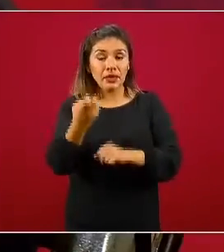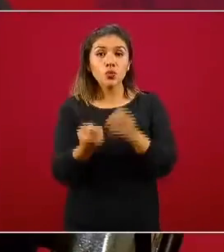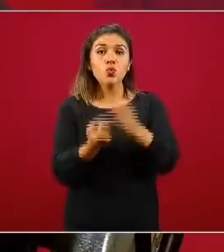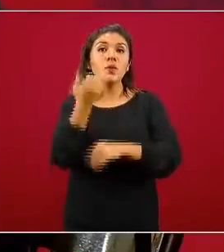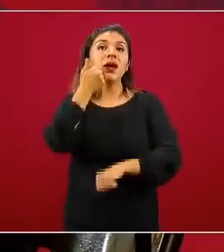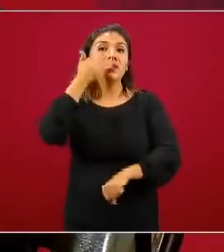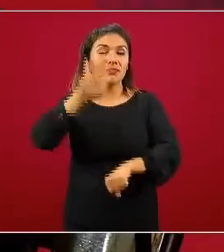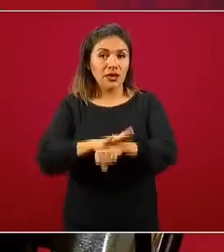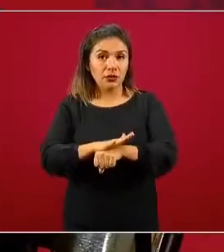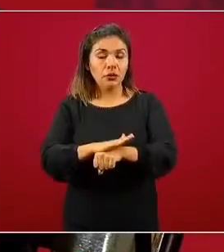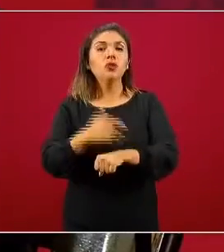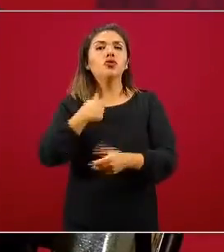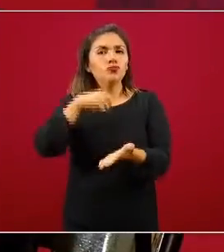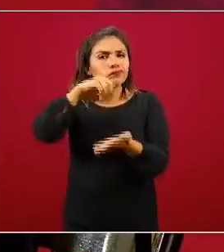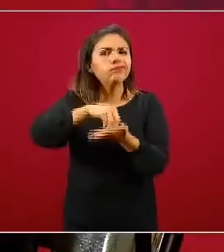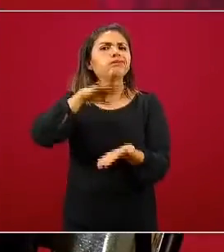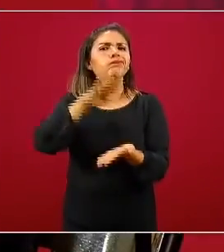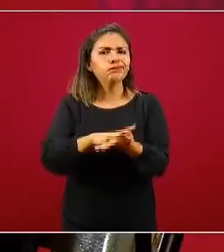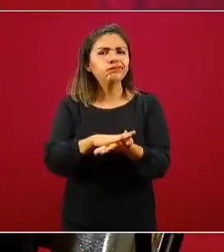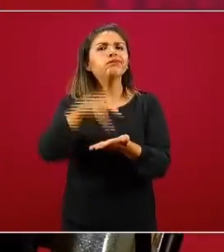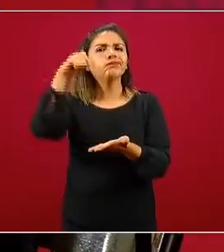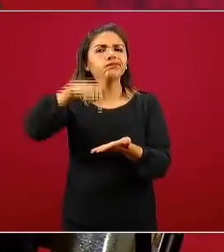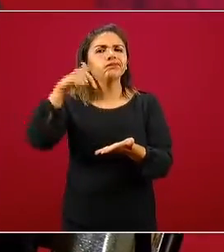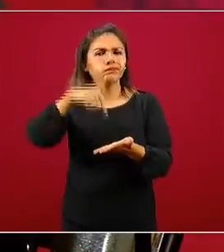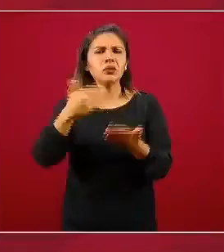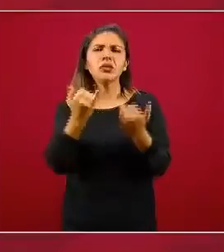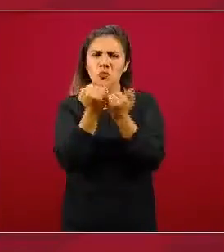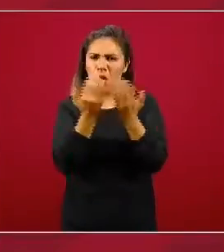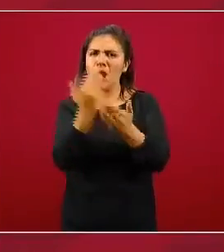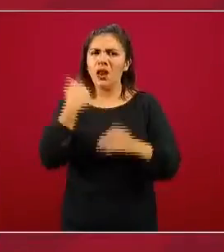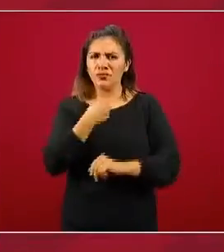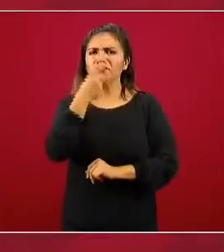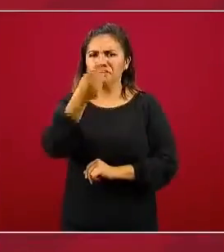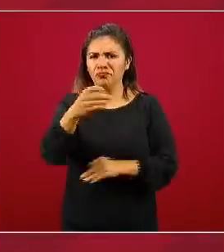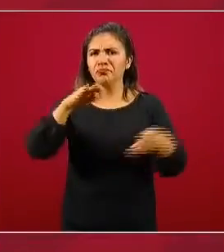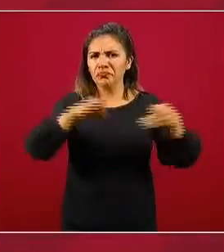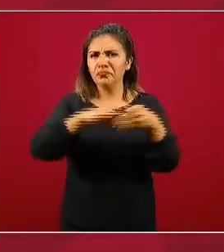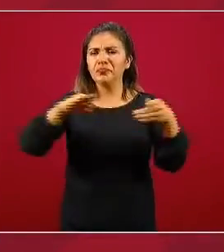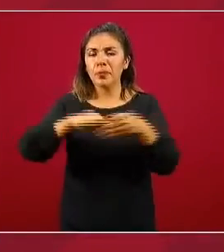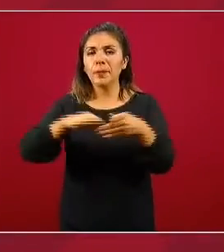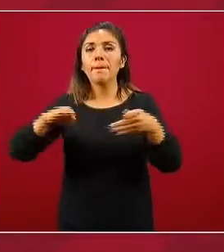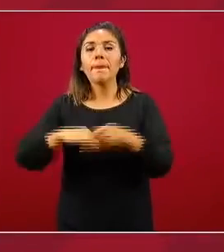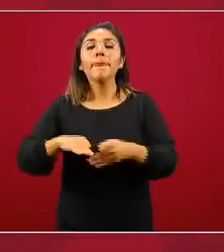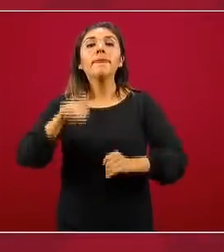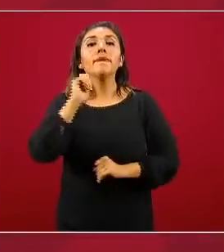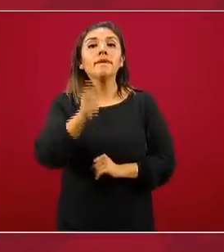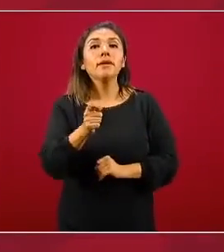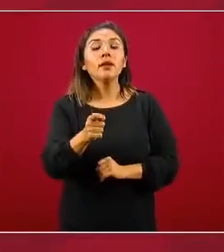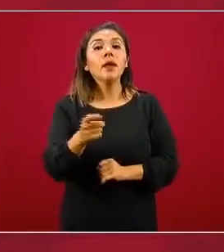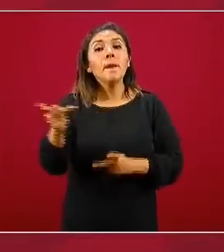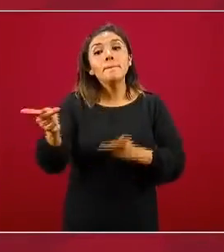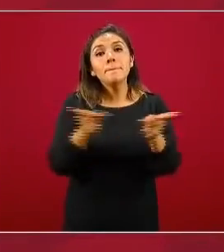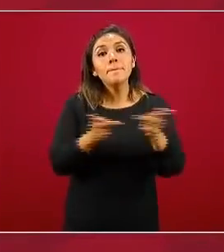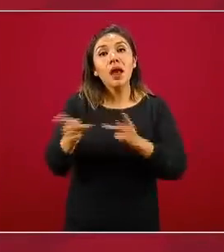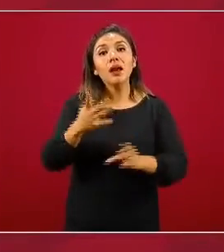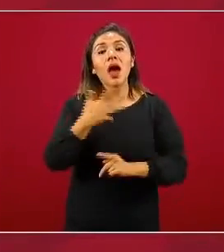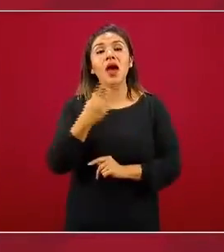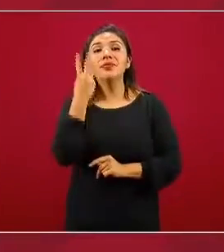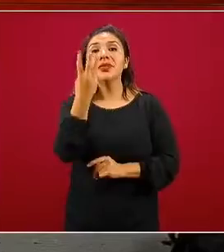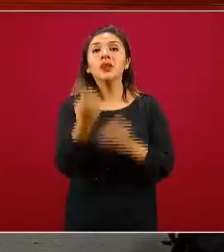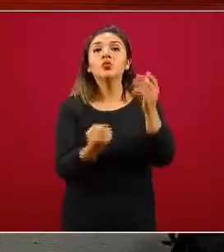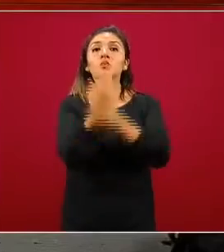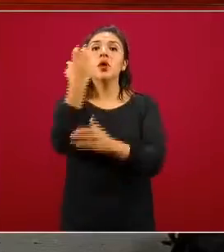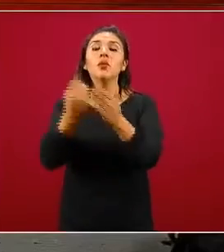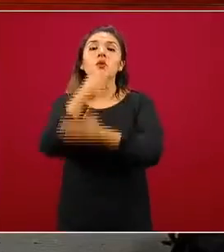administración, establecimos, y ya lo hemos comentado con varios de ustedes, el plan de tener 3 nuevos